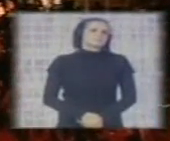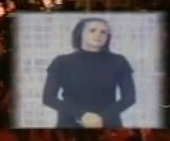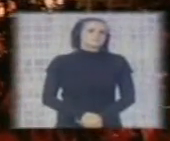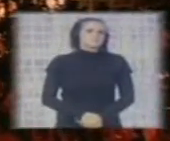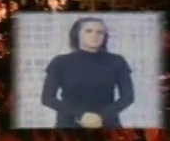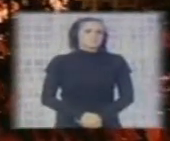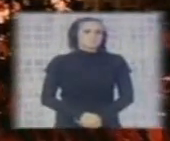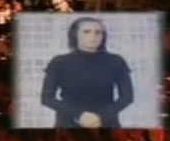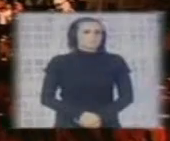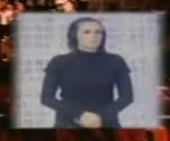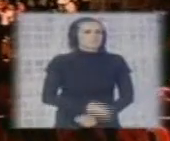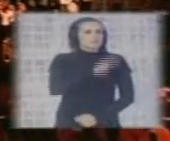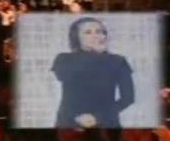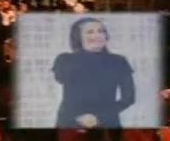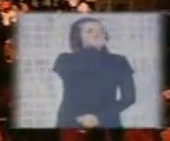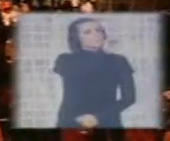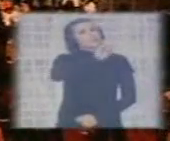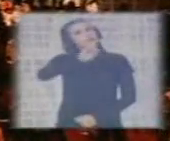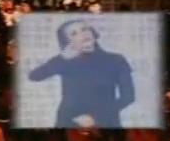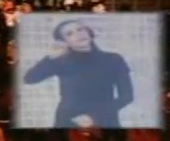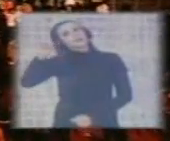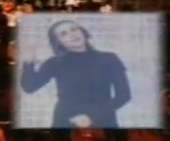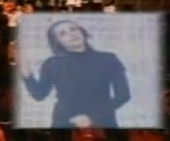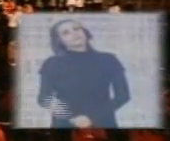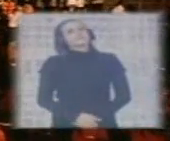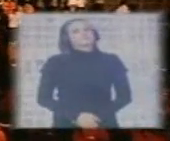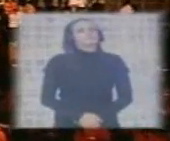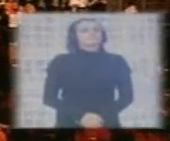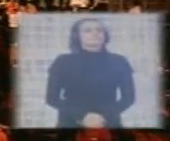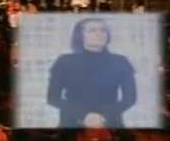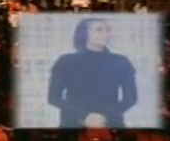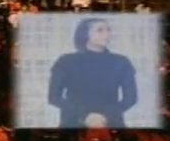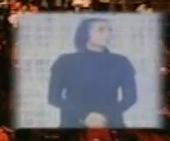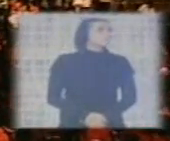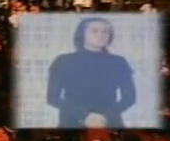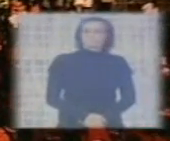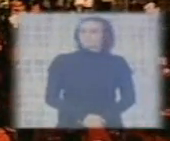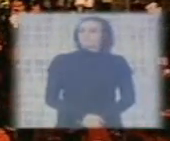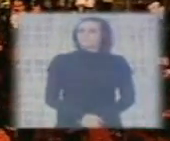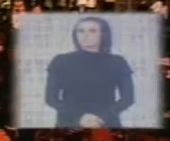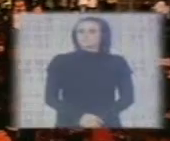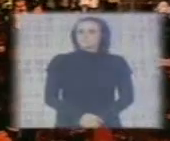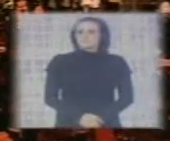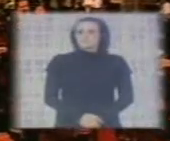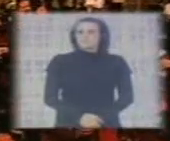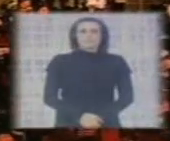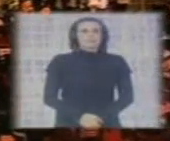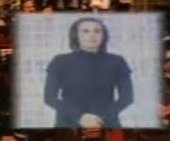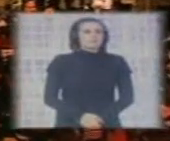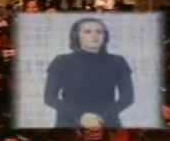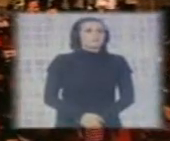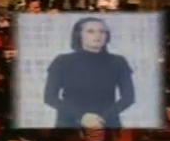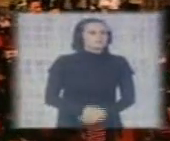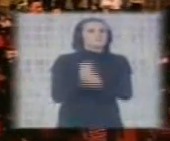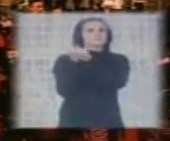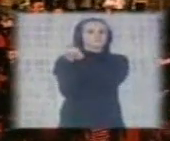a participar. Con ello vamos a poner el punto de despedida, el punto y seguido, a esta primera fase del concurso de murga del Carnaval